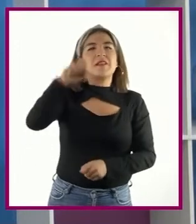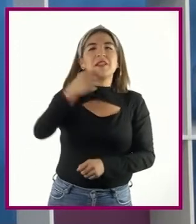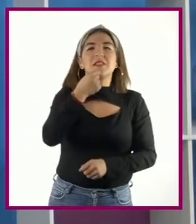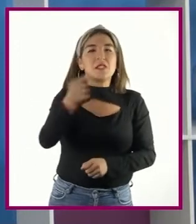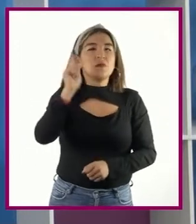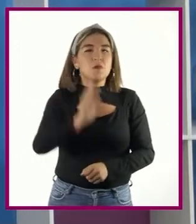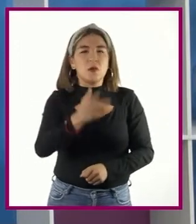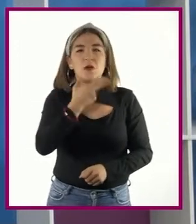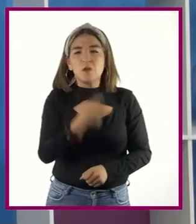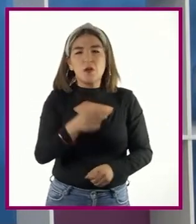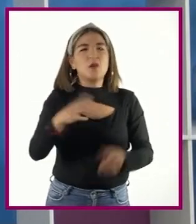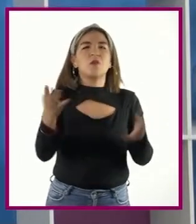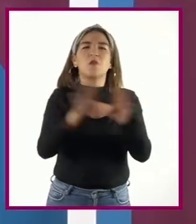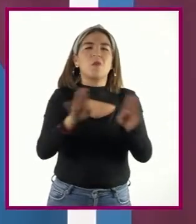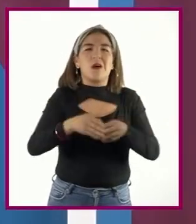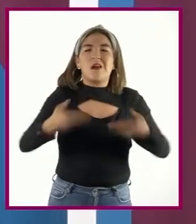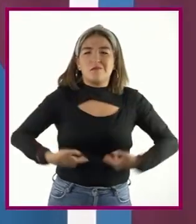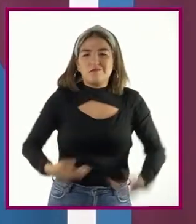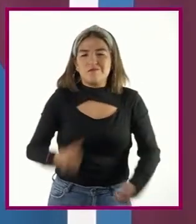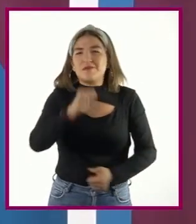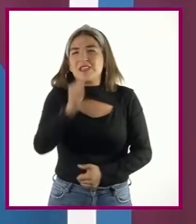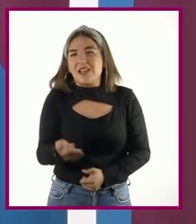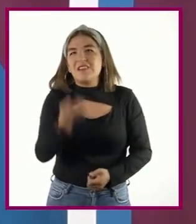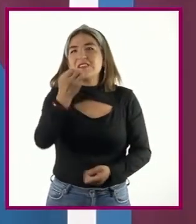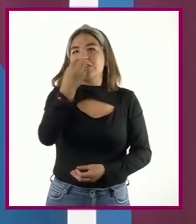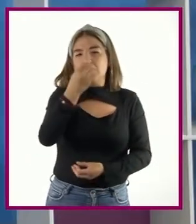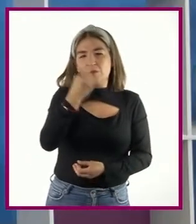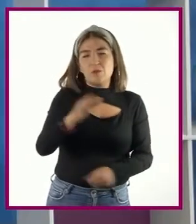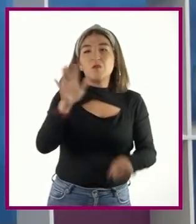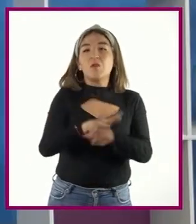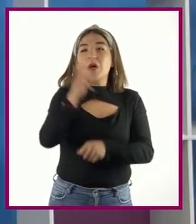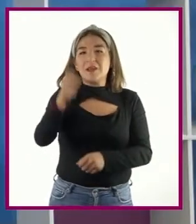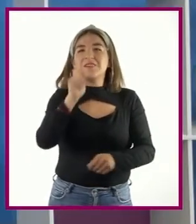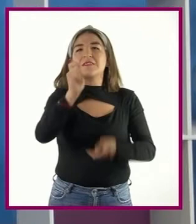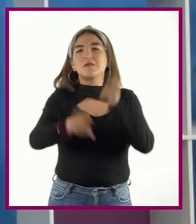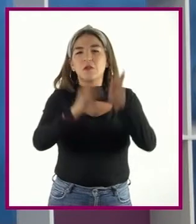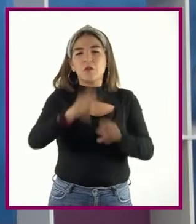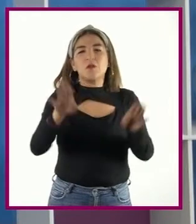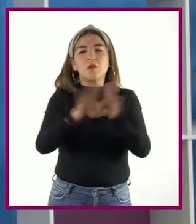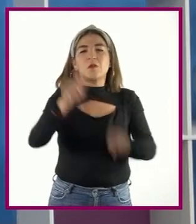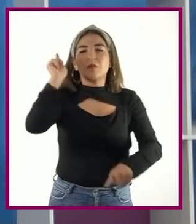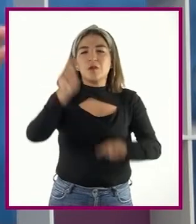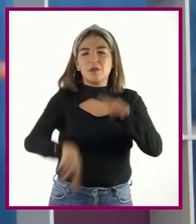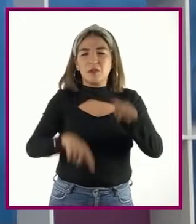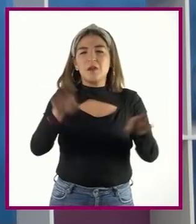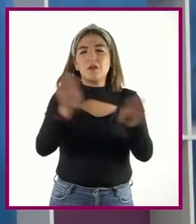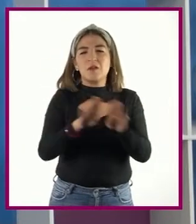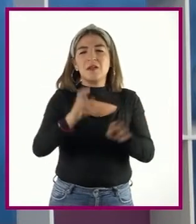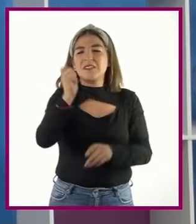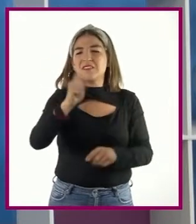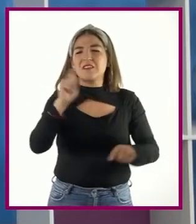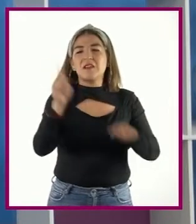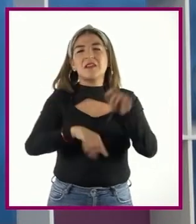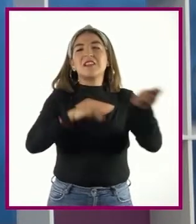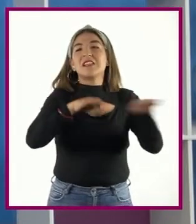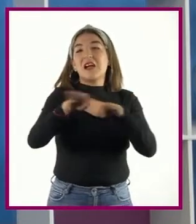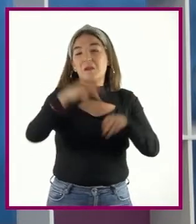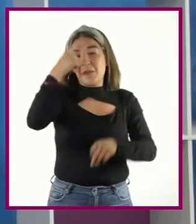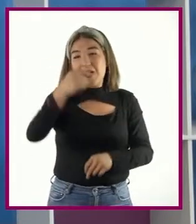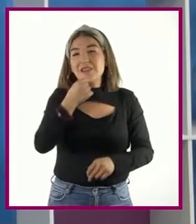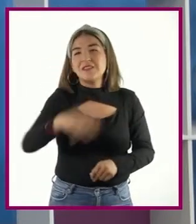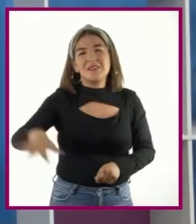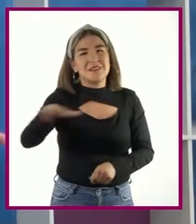niñas y niños no se mueran de hambre. Es por eso que el discurso pretende erradicar o abolir el trabajo